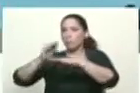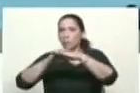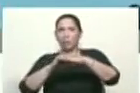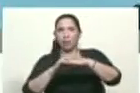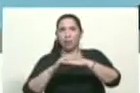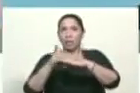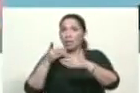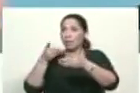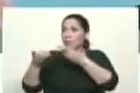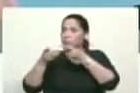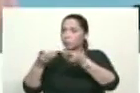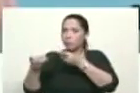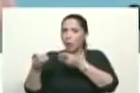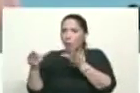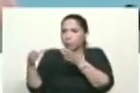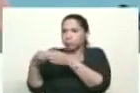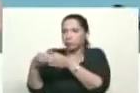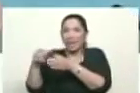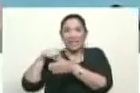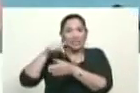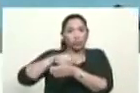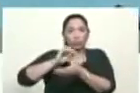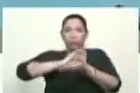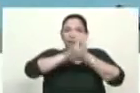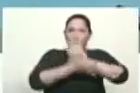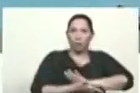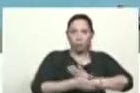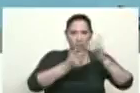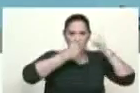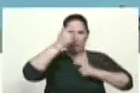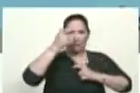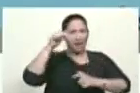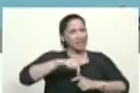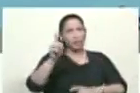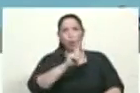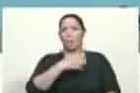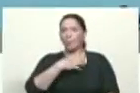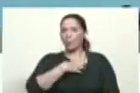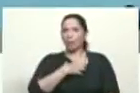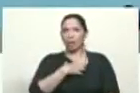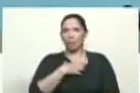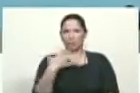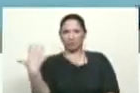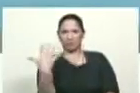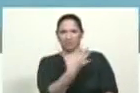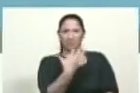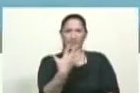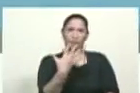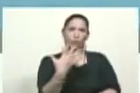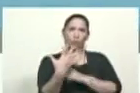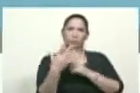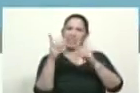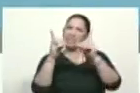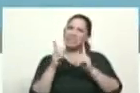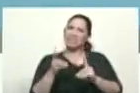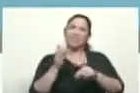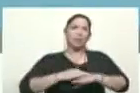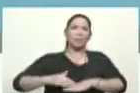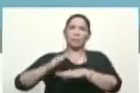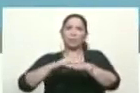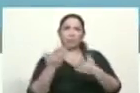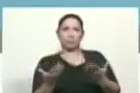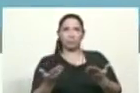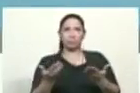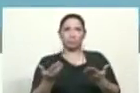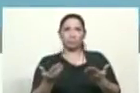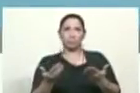cúpulas. Eso en Venezuela se acabó con Chávez. Aquí no podemos nosotros cinco, aquí decidir lo que va a pasar. Ya